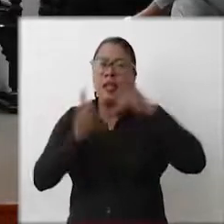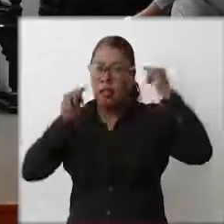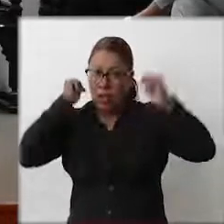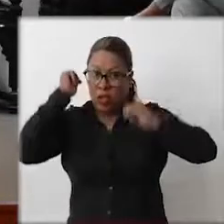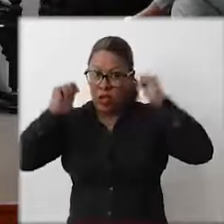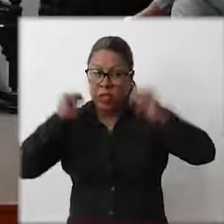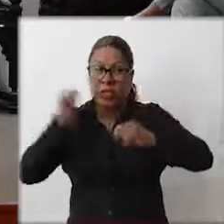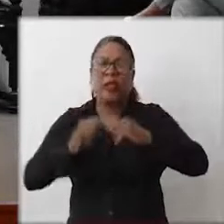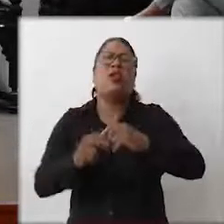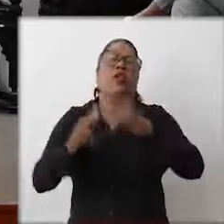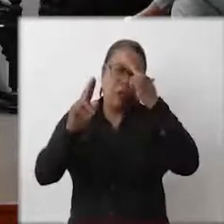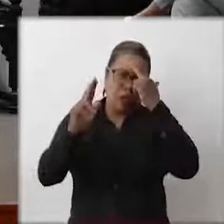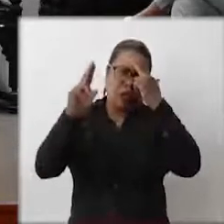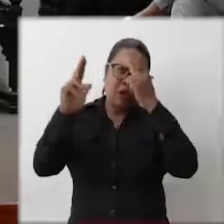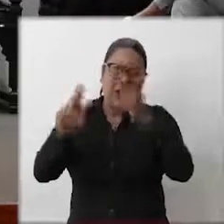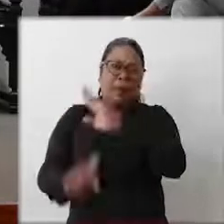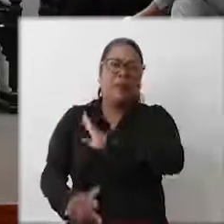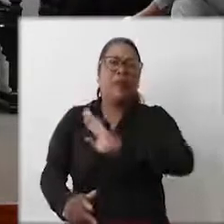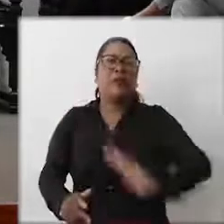del mercado.